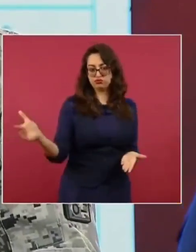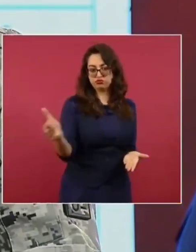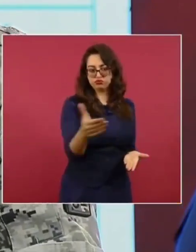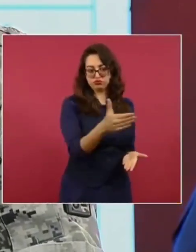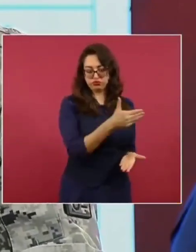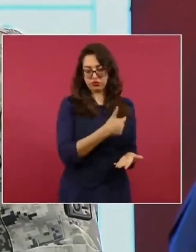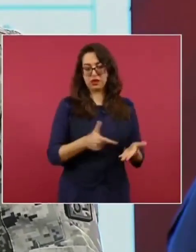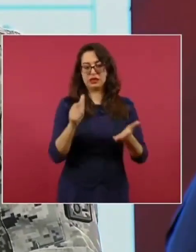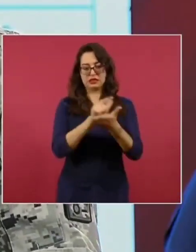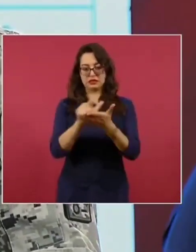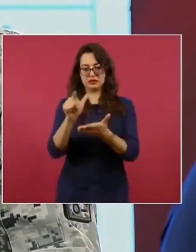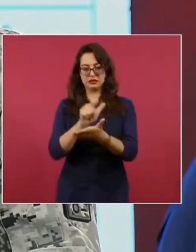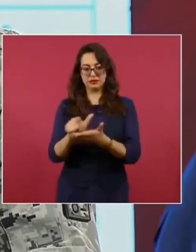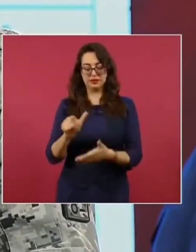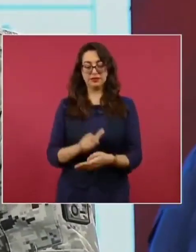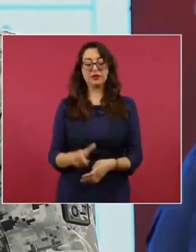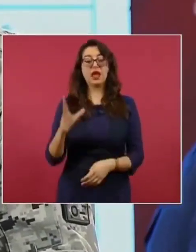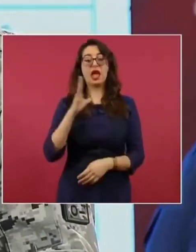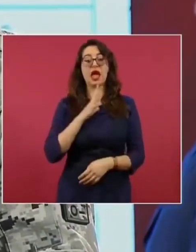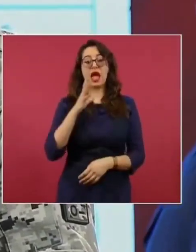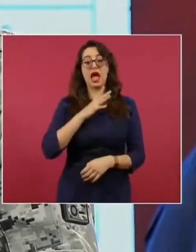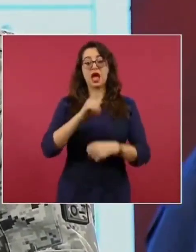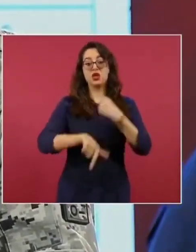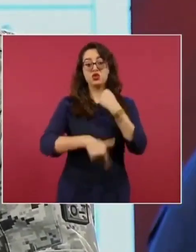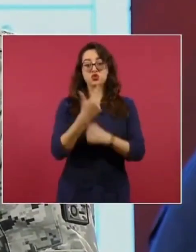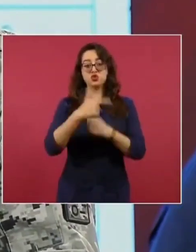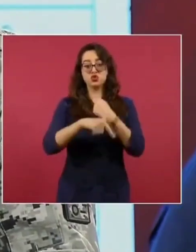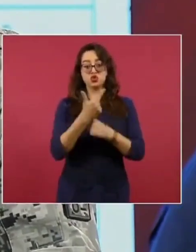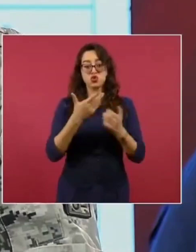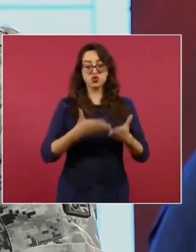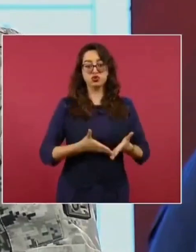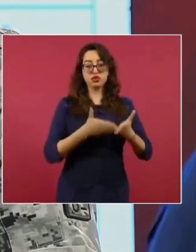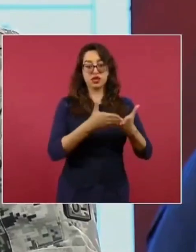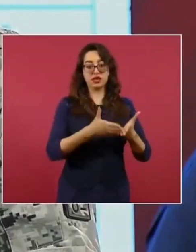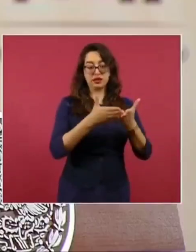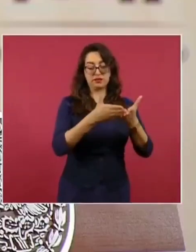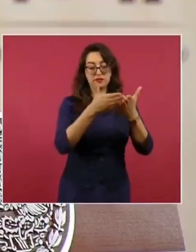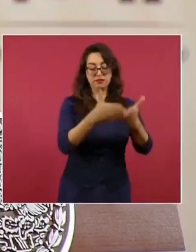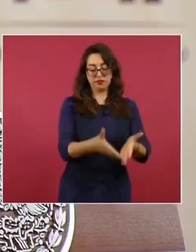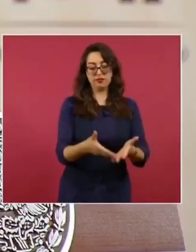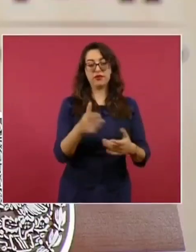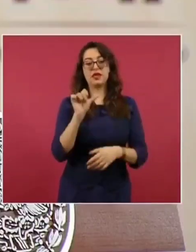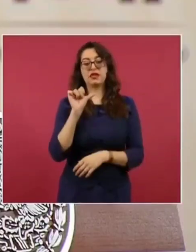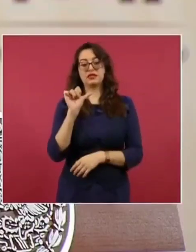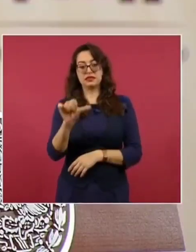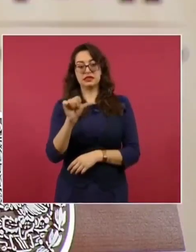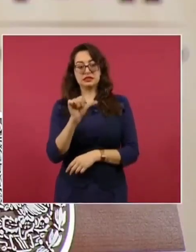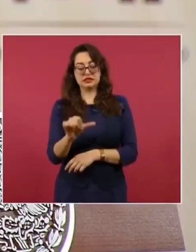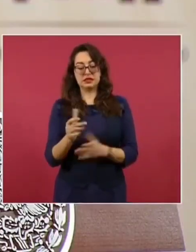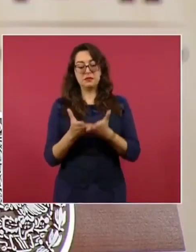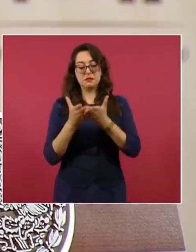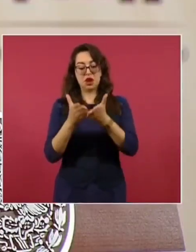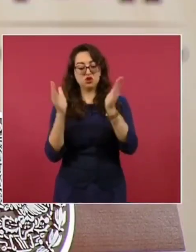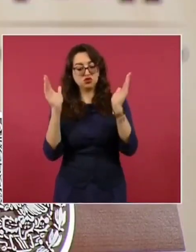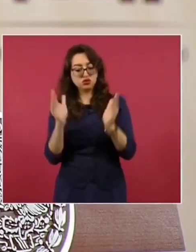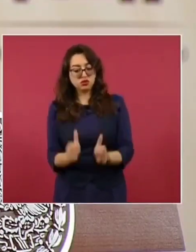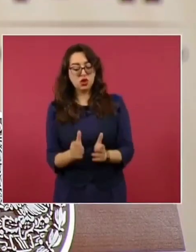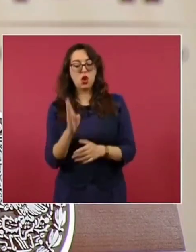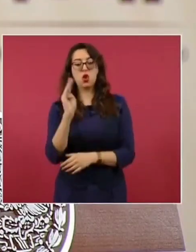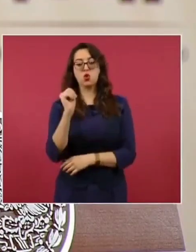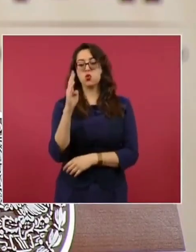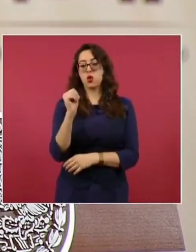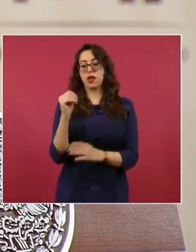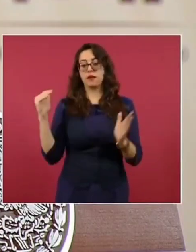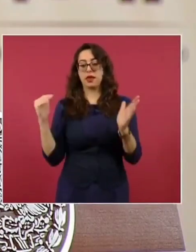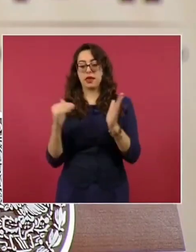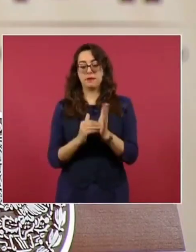doce bucos doce buques sargaceros once costeros y un oceánico dieciséis embarcaciones menores y nueve mil cincuenta